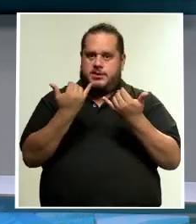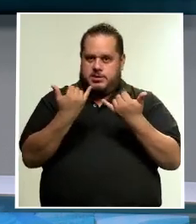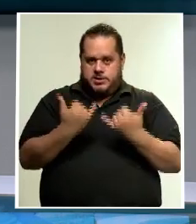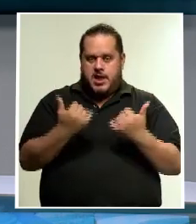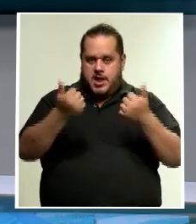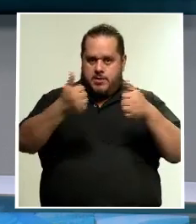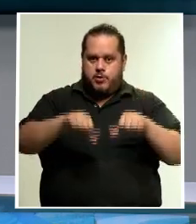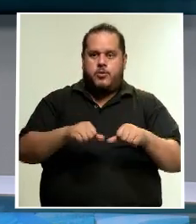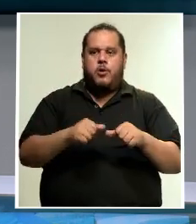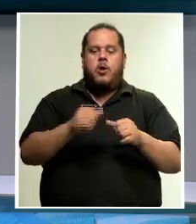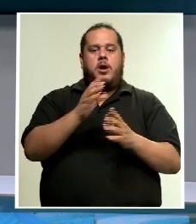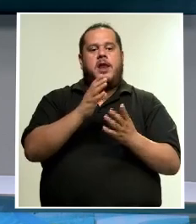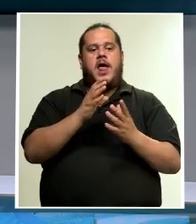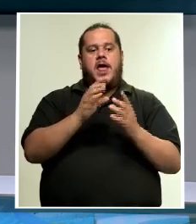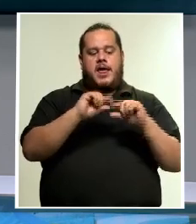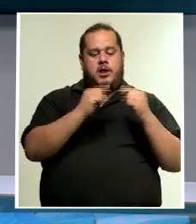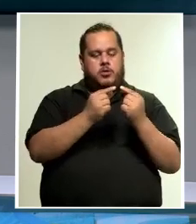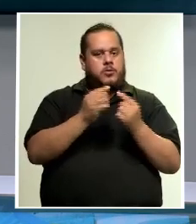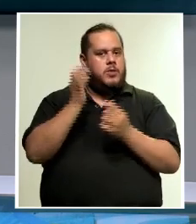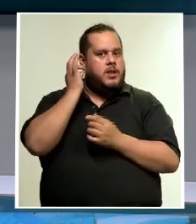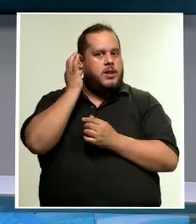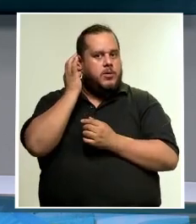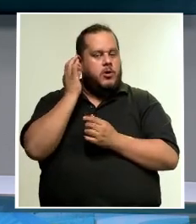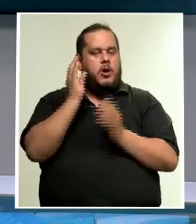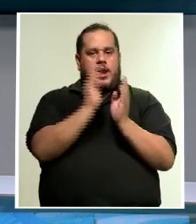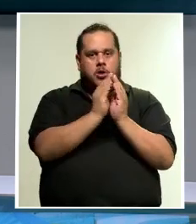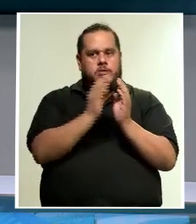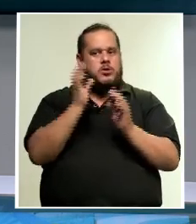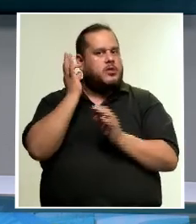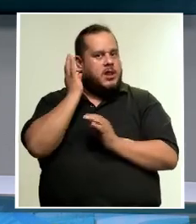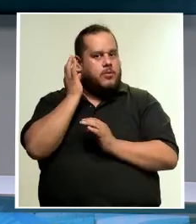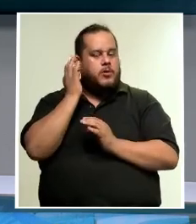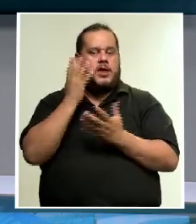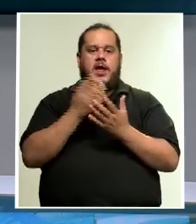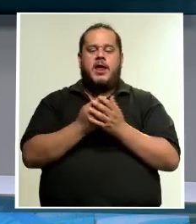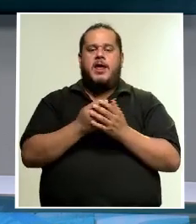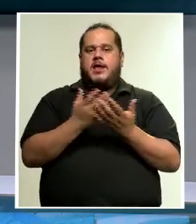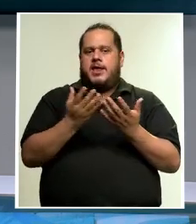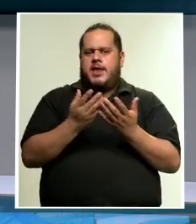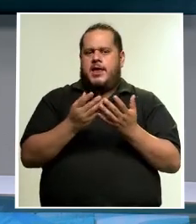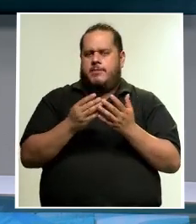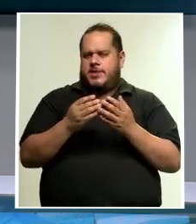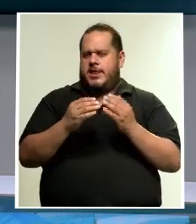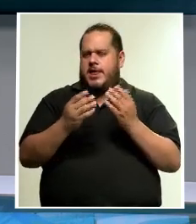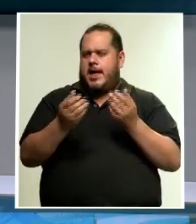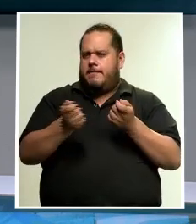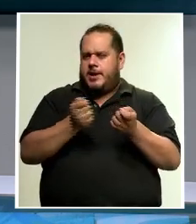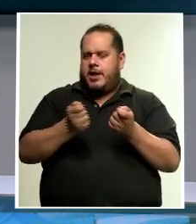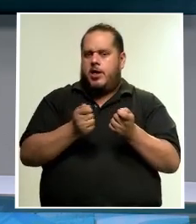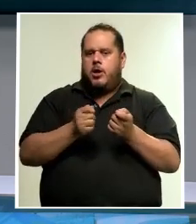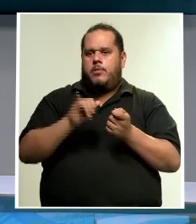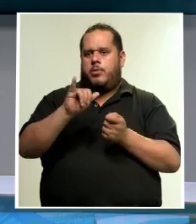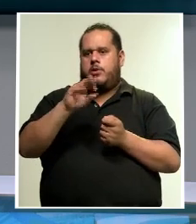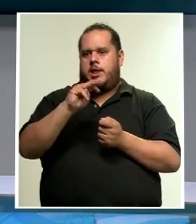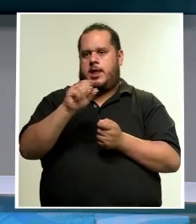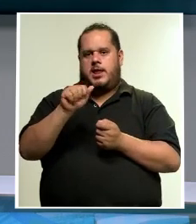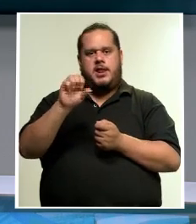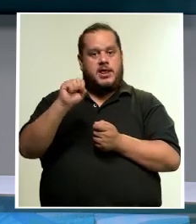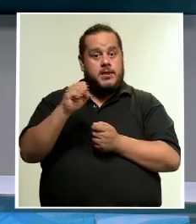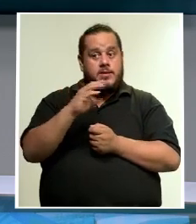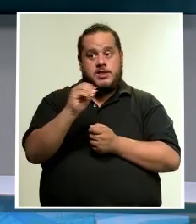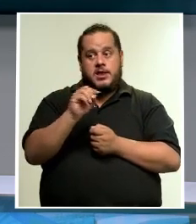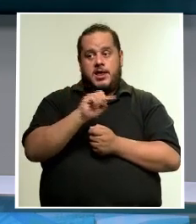en el Congreso y que consiste en un fideicomiso que sería manejado por el Instituto Mixto de Ayuda Social y